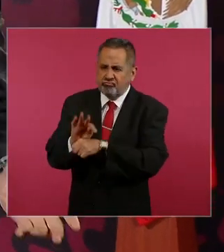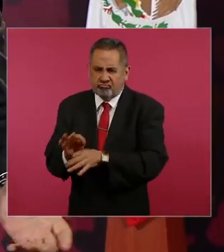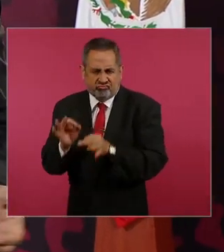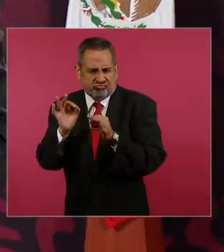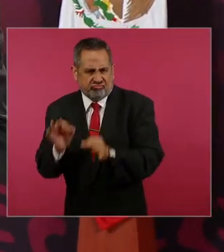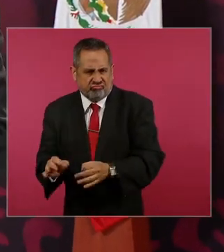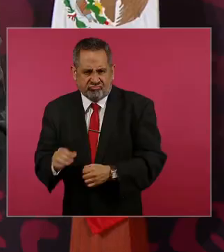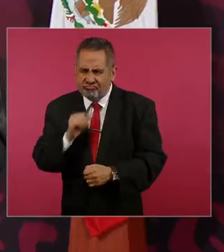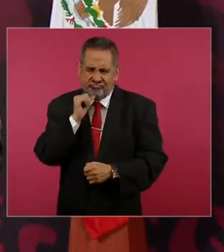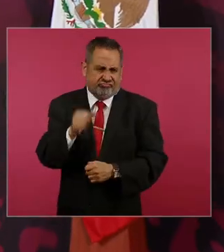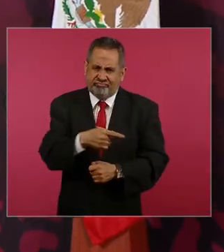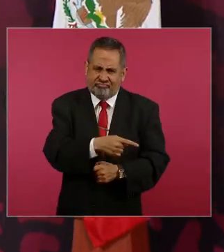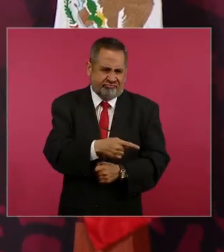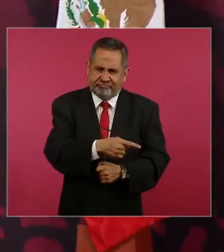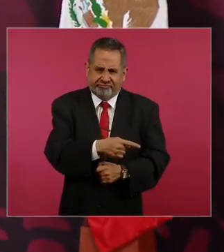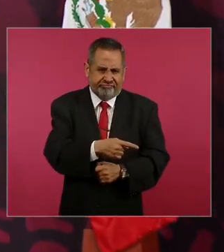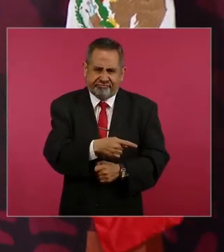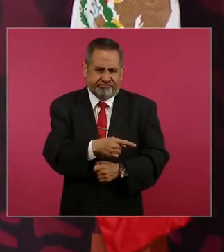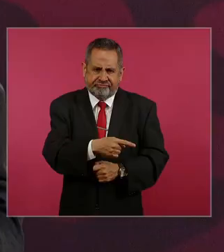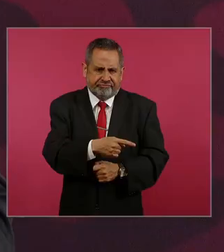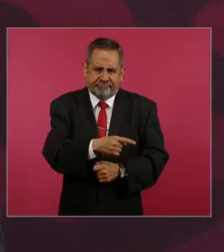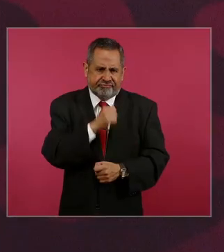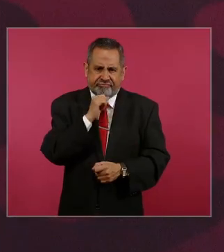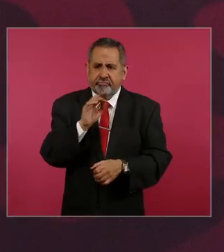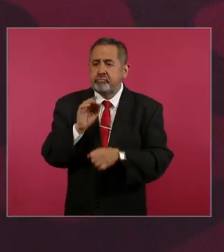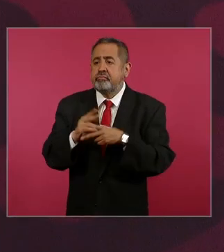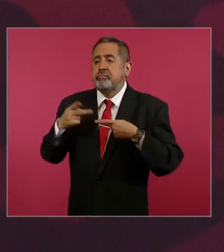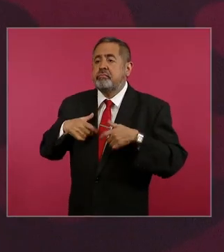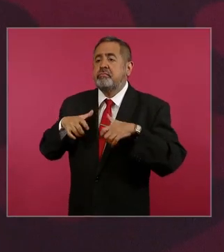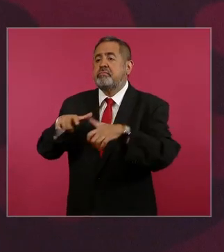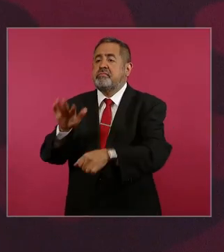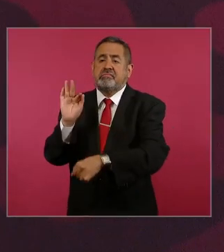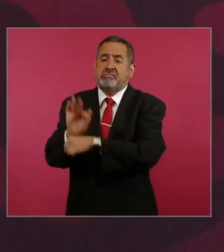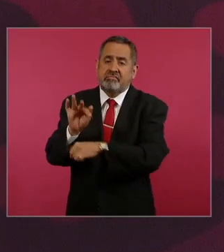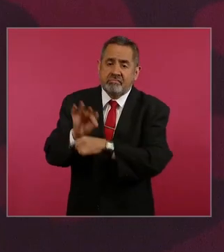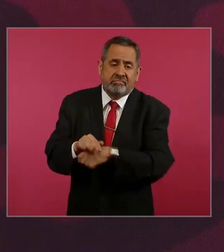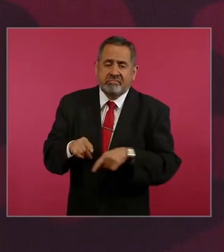defienda al pueblo de México,